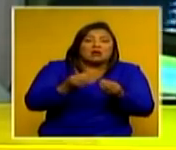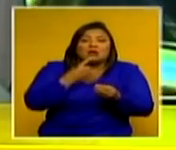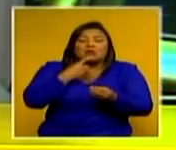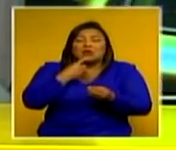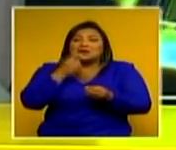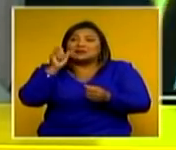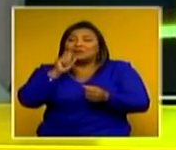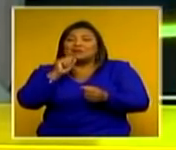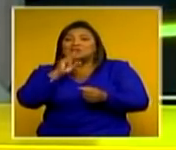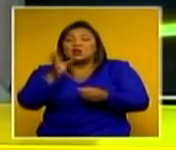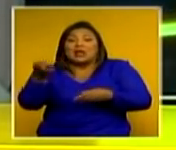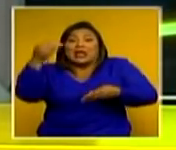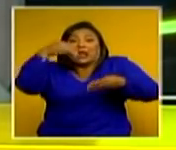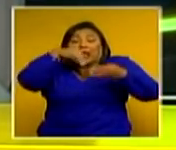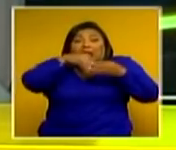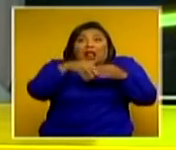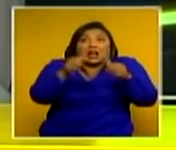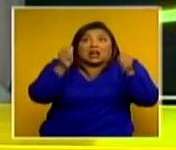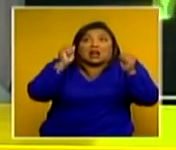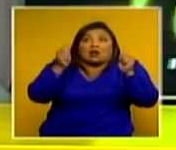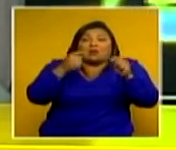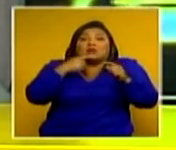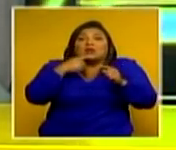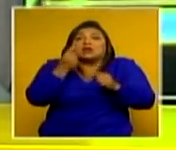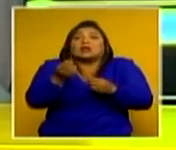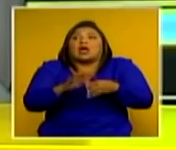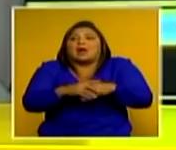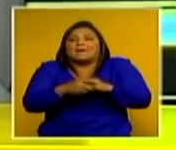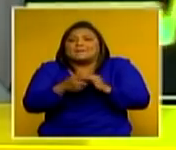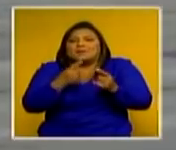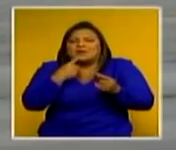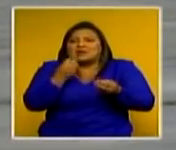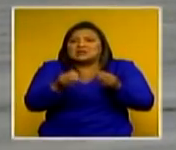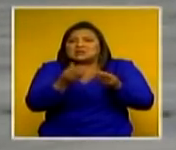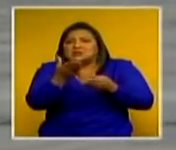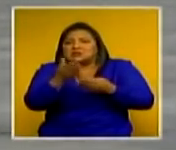infiltrados en las protestas están haciendo de las suyas